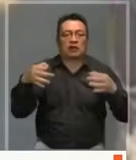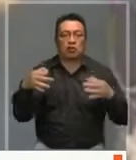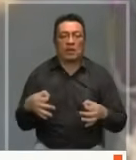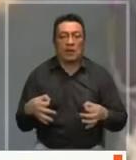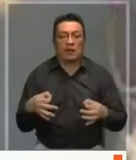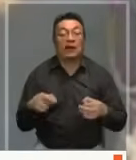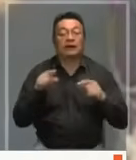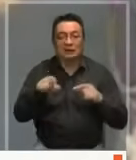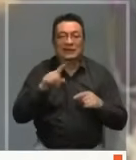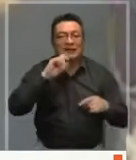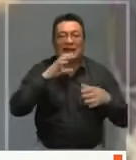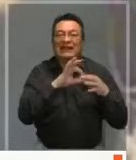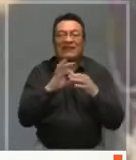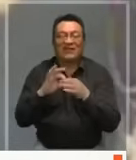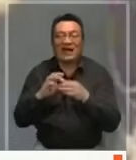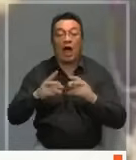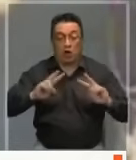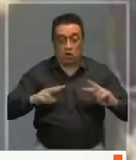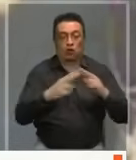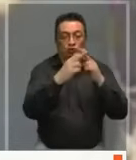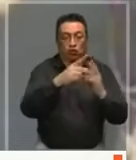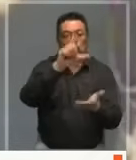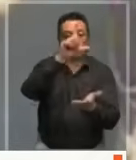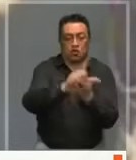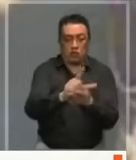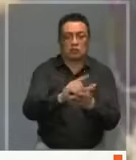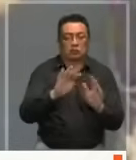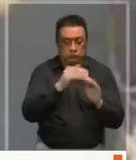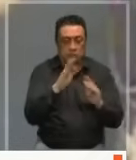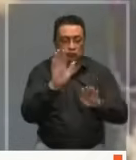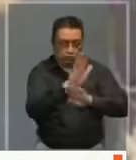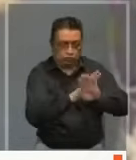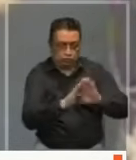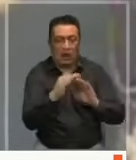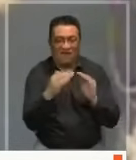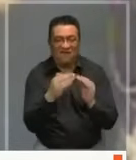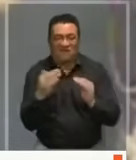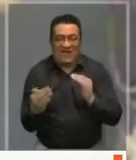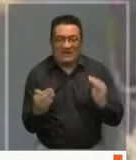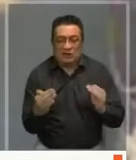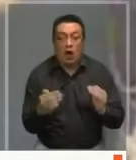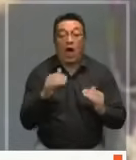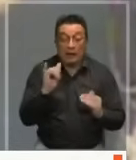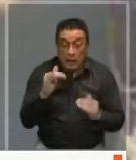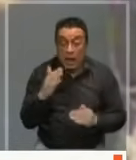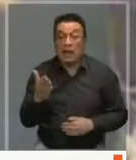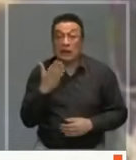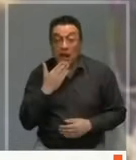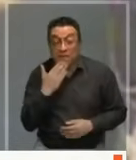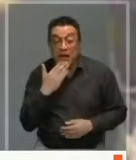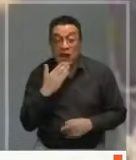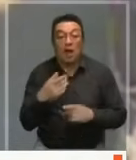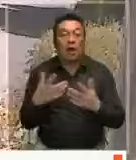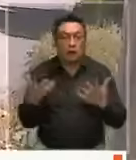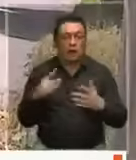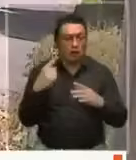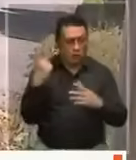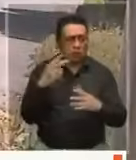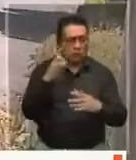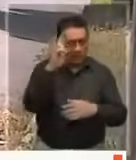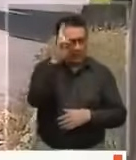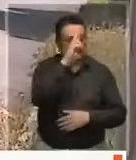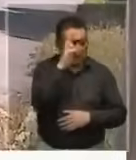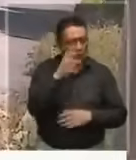Esto significa la construcción de un centro integral para asistir a los vecinos, pero también, y en una decisión que no deja de ser